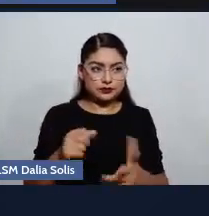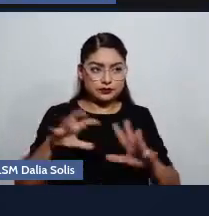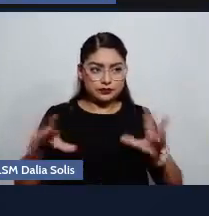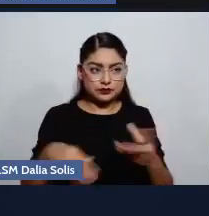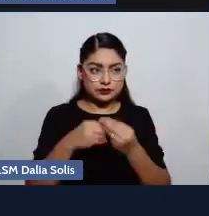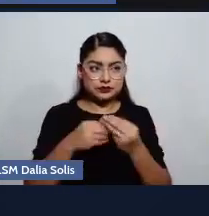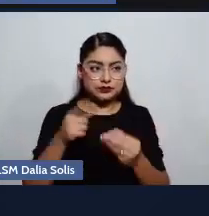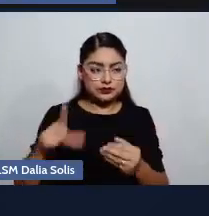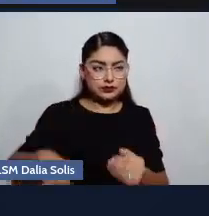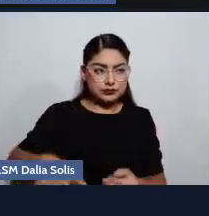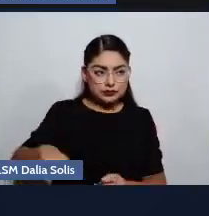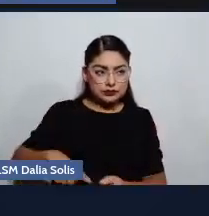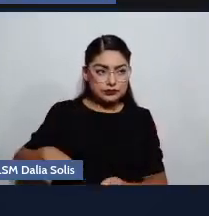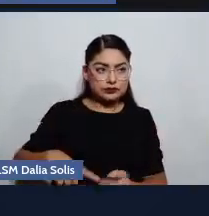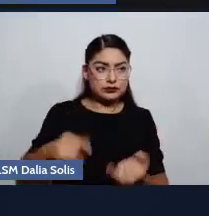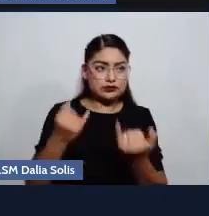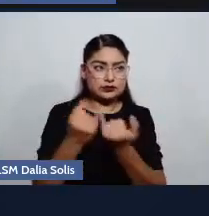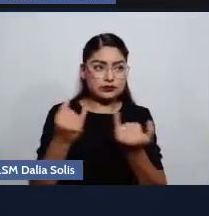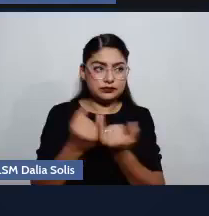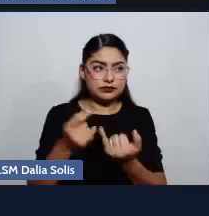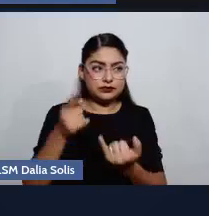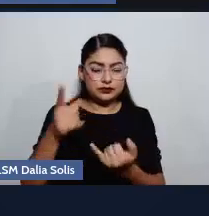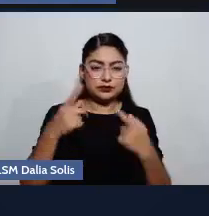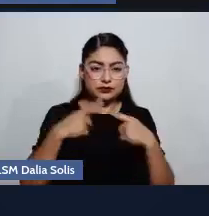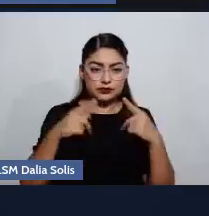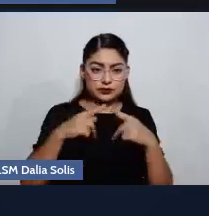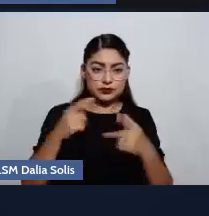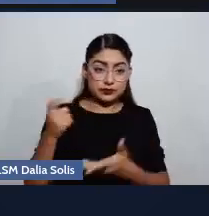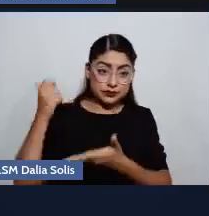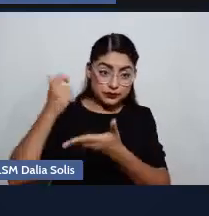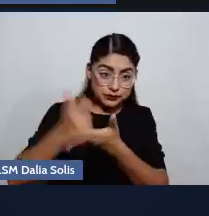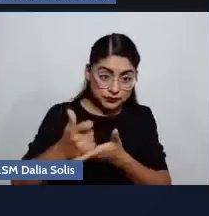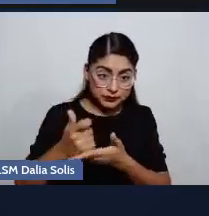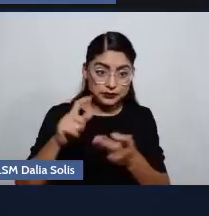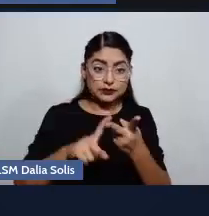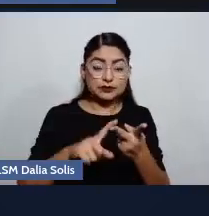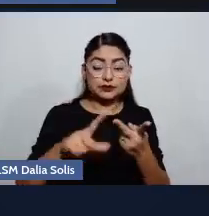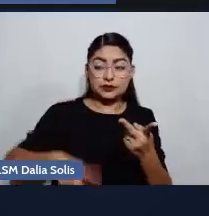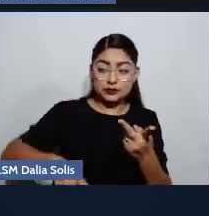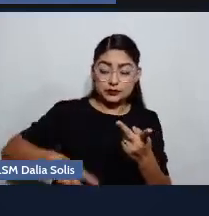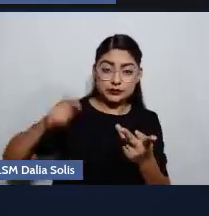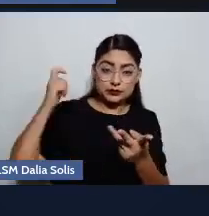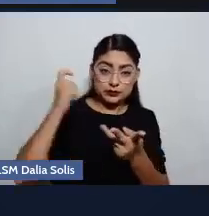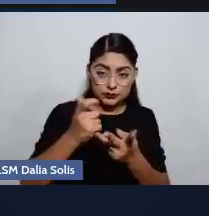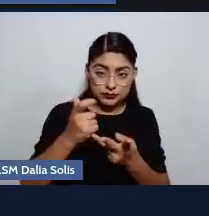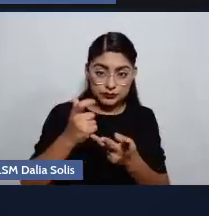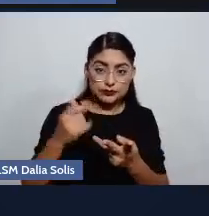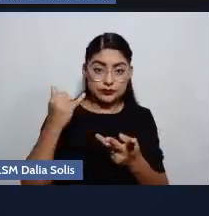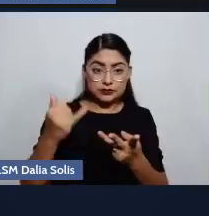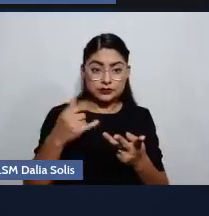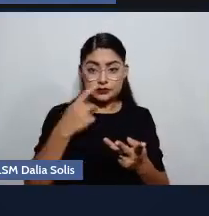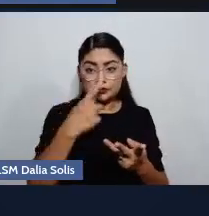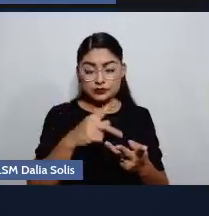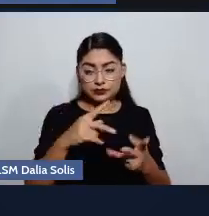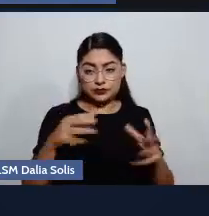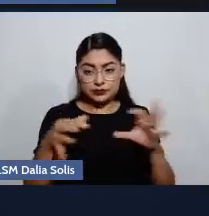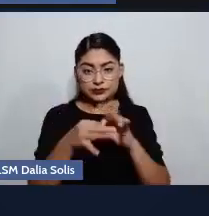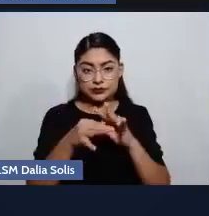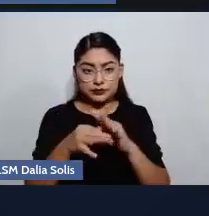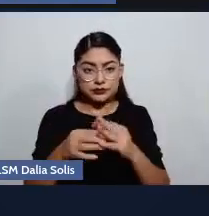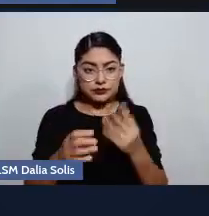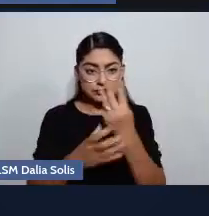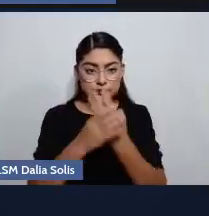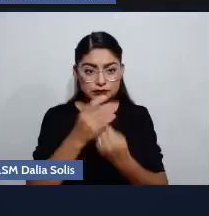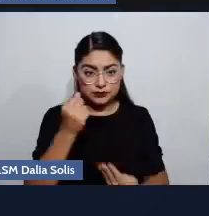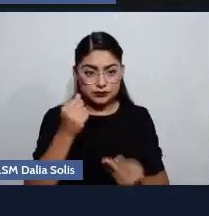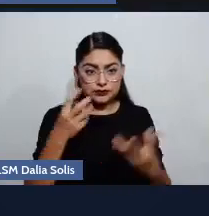el que aporta el trabajador y el Estado. Y el otro bipartita es el que aporta el gobierno y el trabajador. Lo